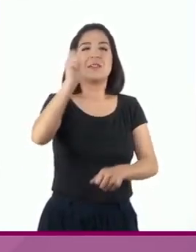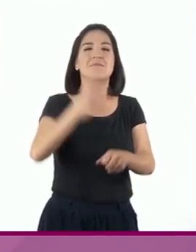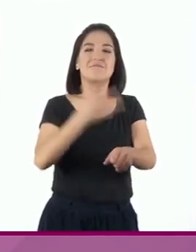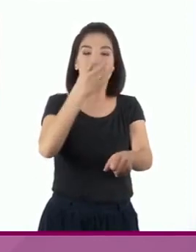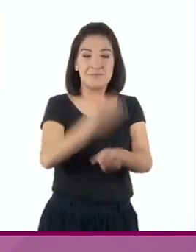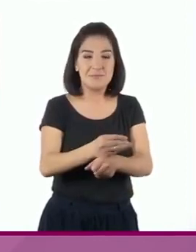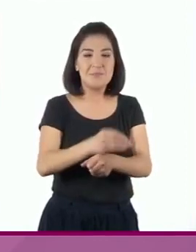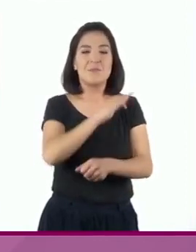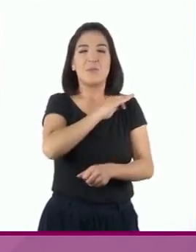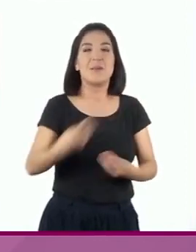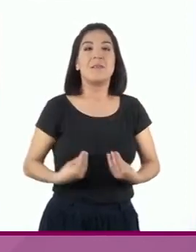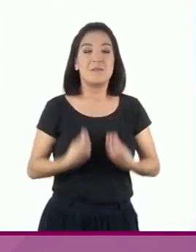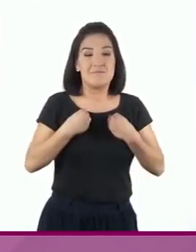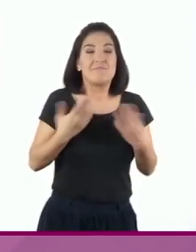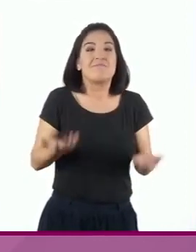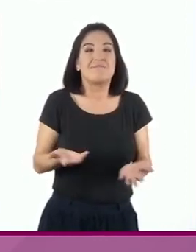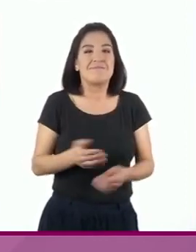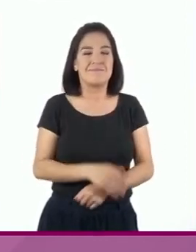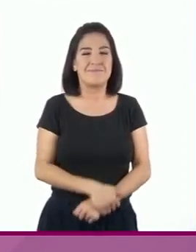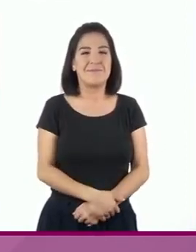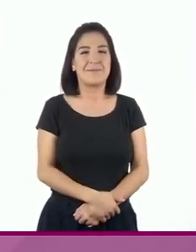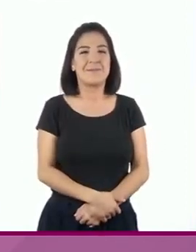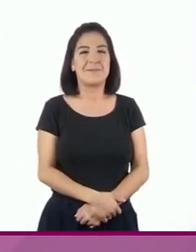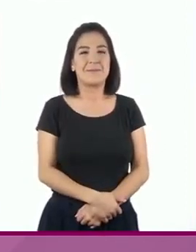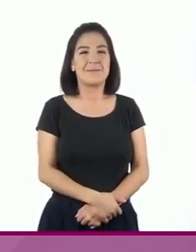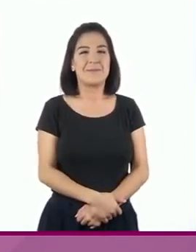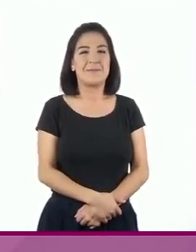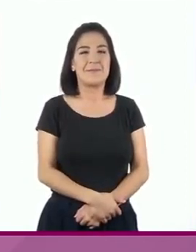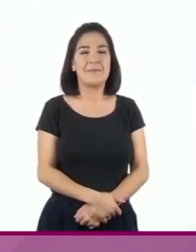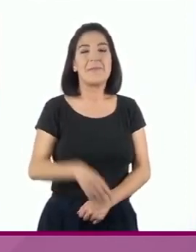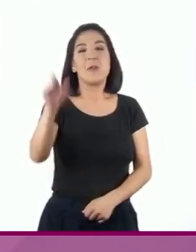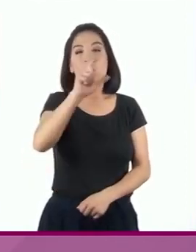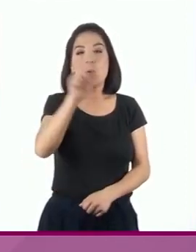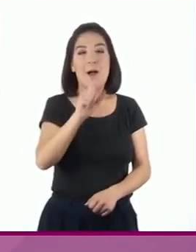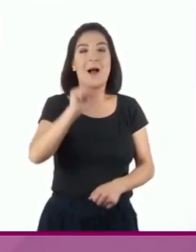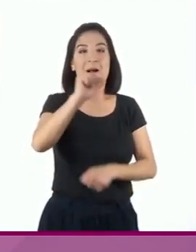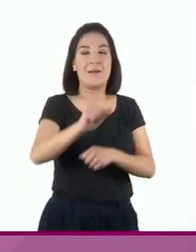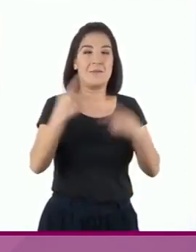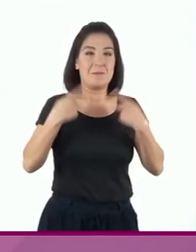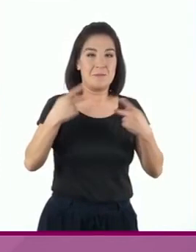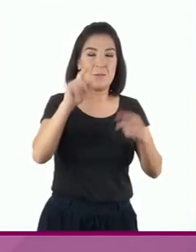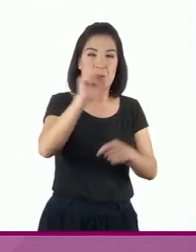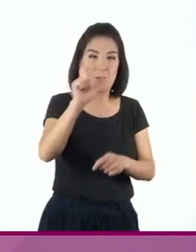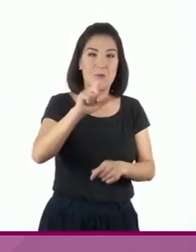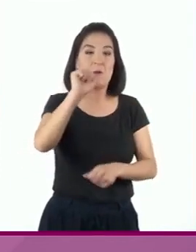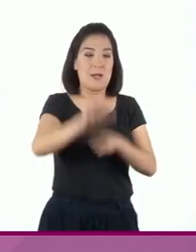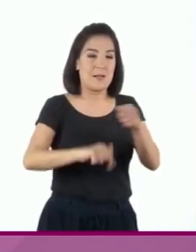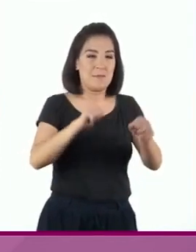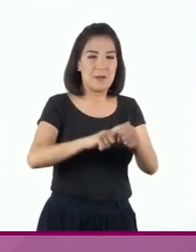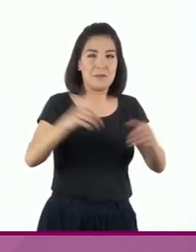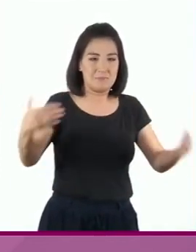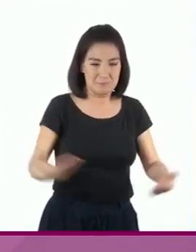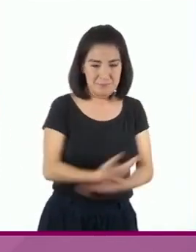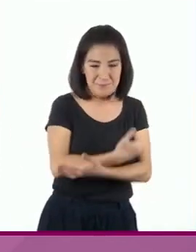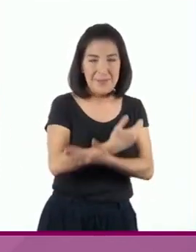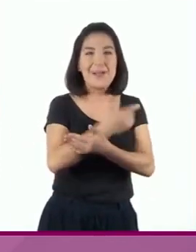Solo los individuos mejor. Les doy una pista. Es el resultado de la selección